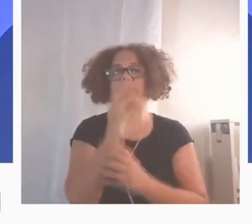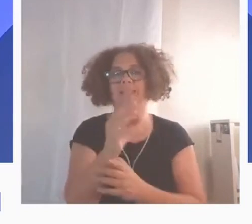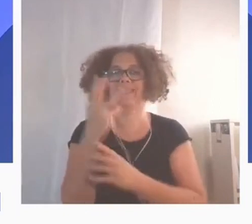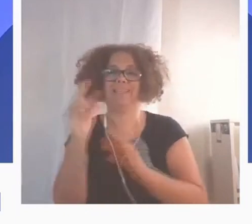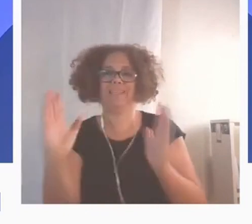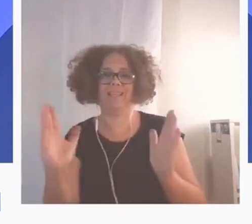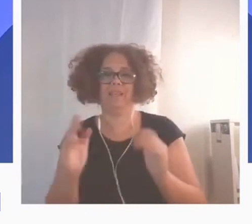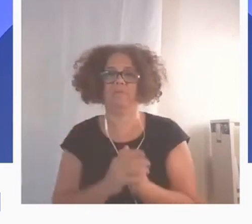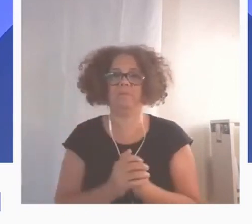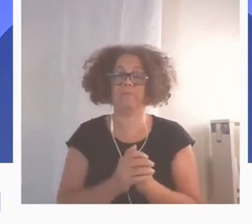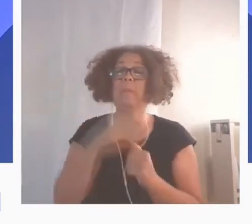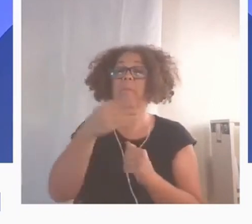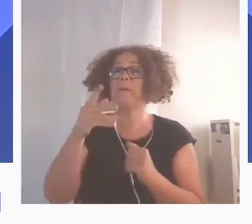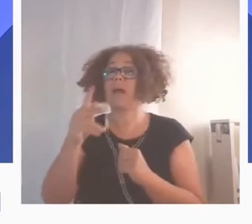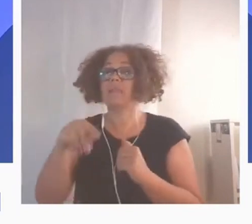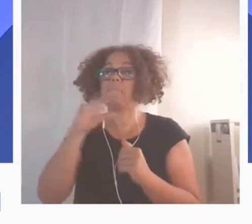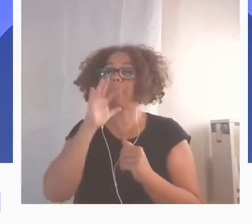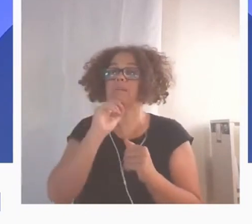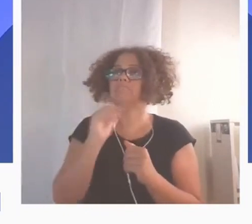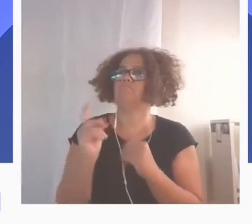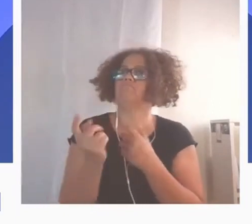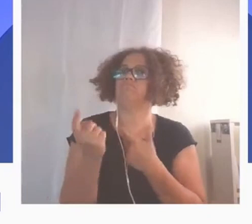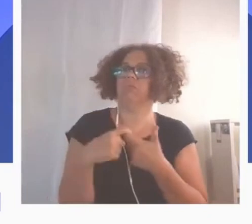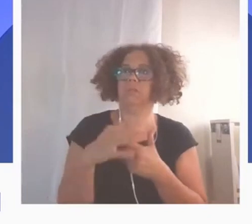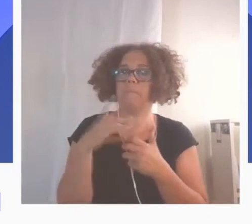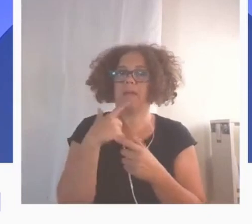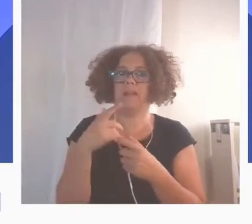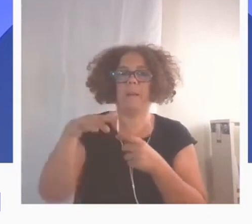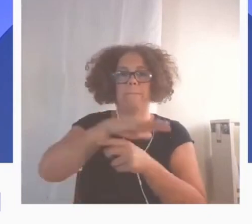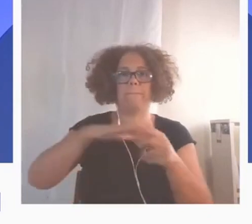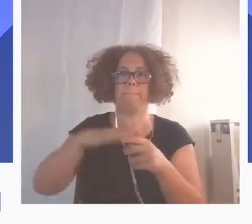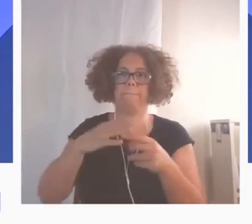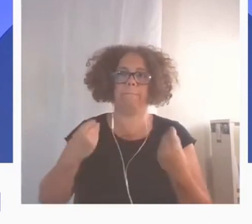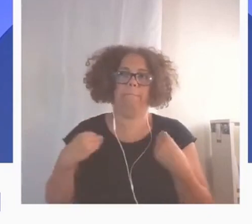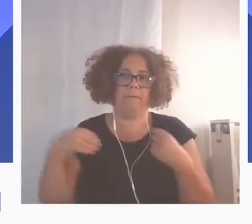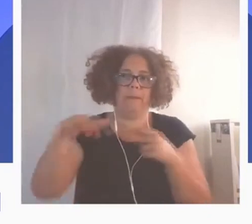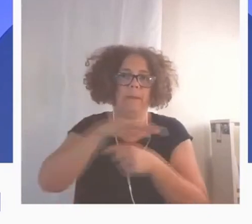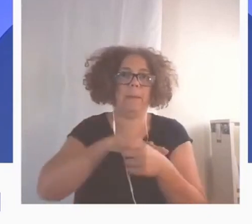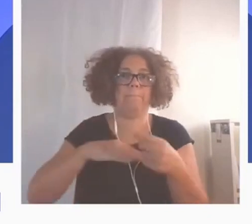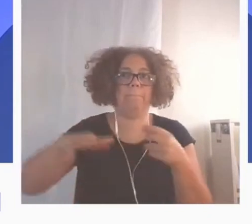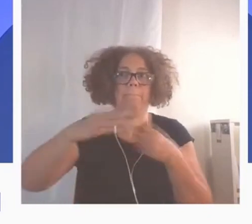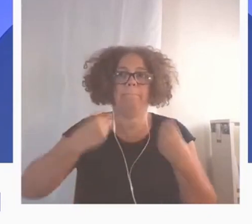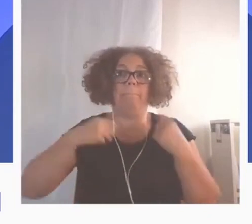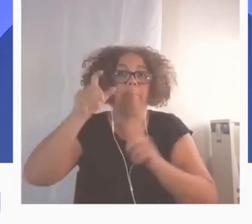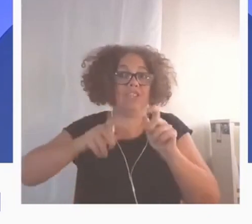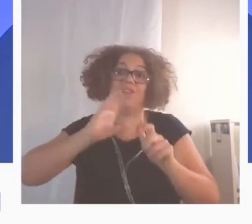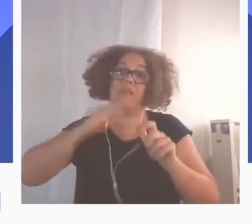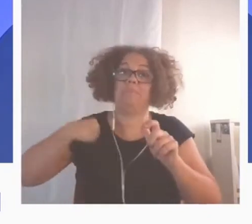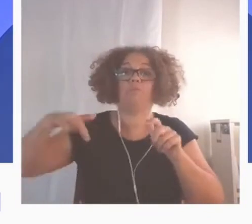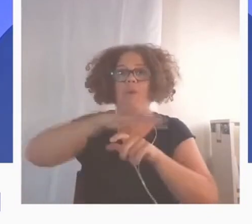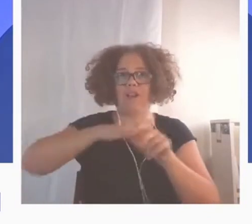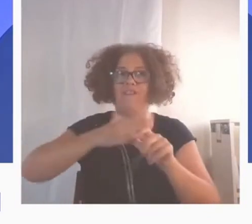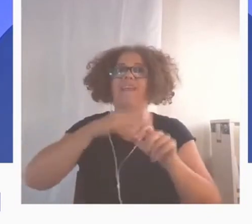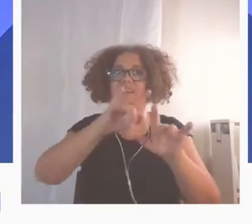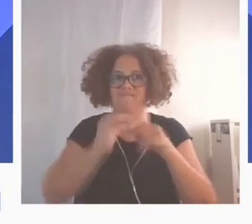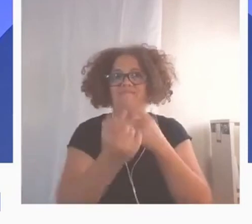por incorporar la participación del vecindario del barrio. Entiendo que será algo que nos comente también Eider. Y hasta